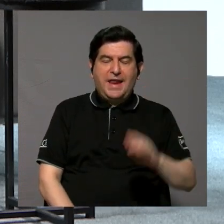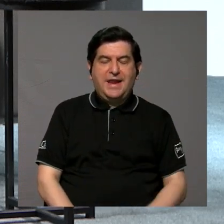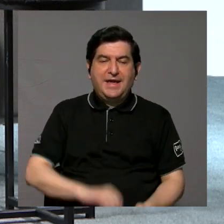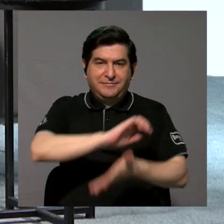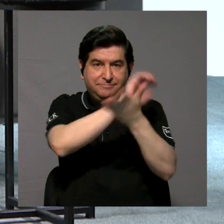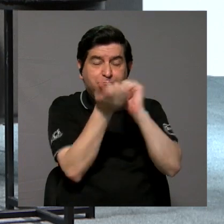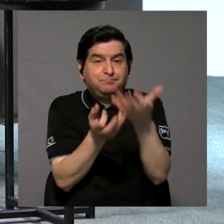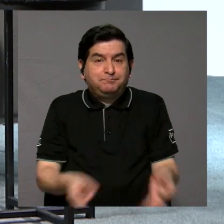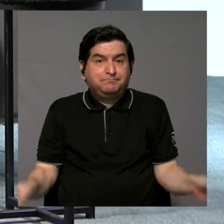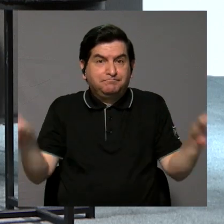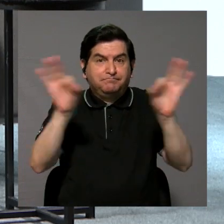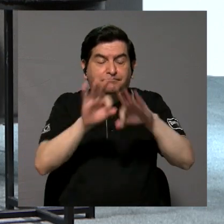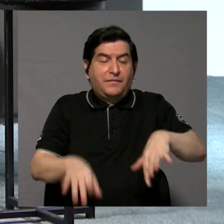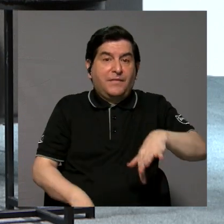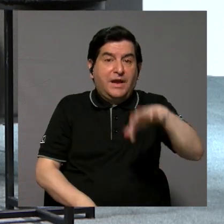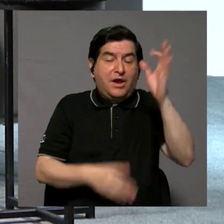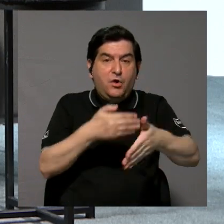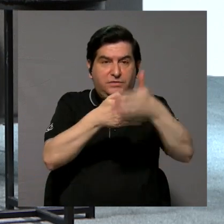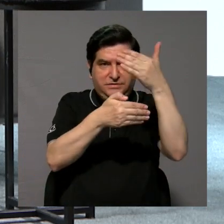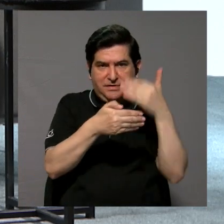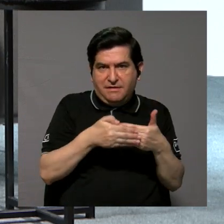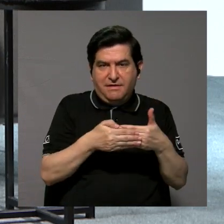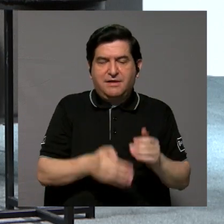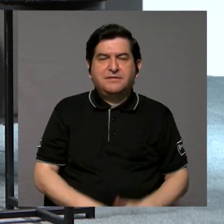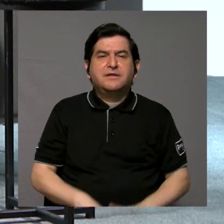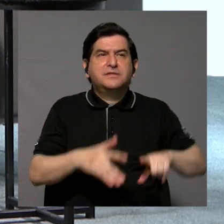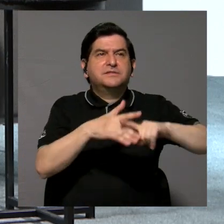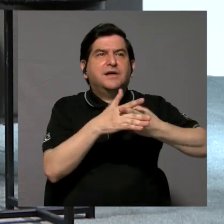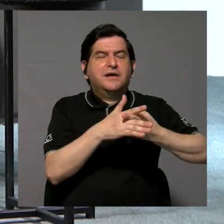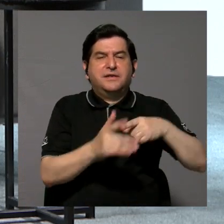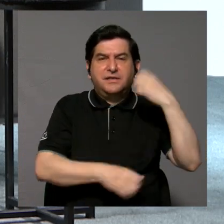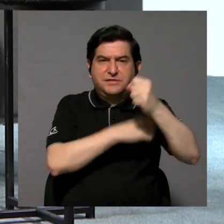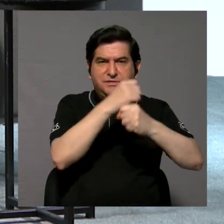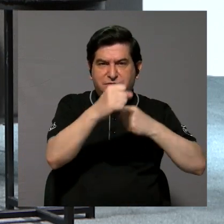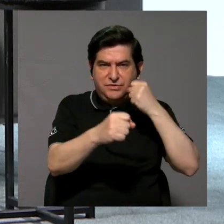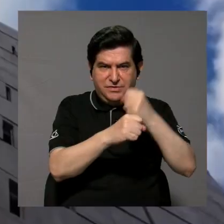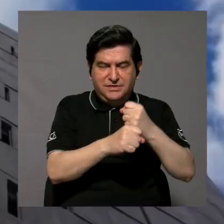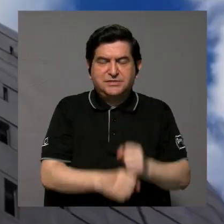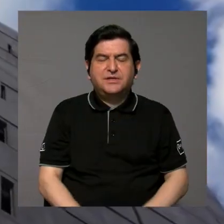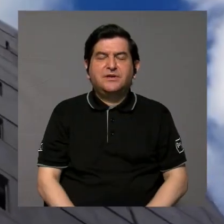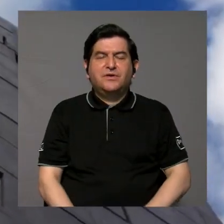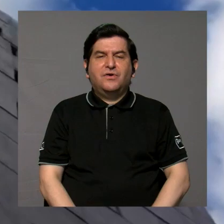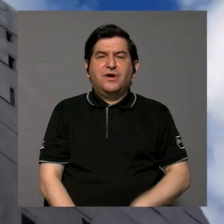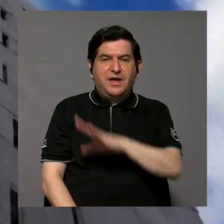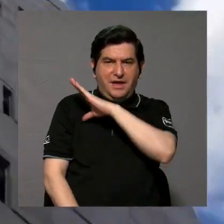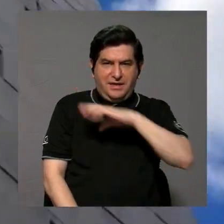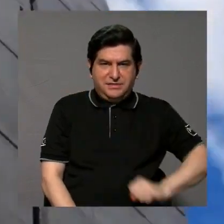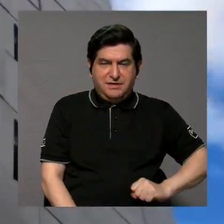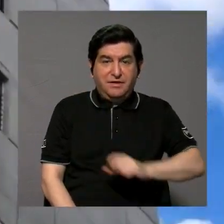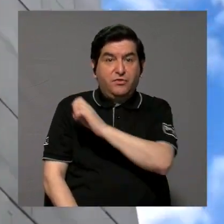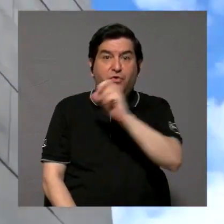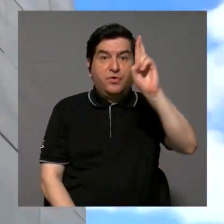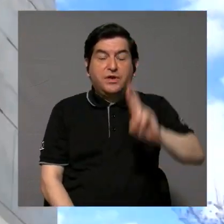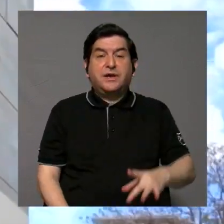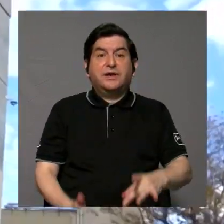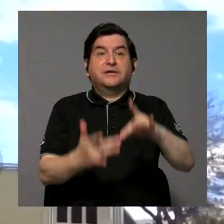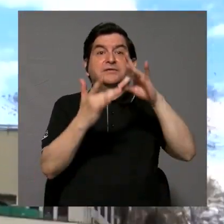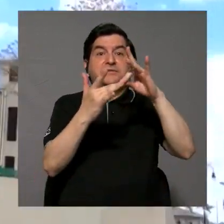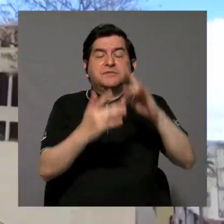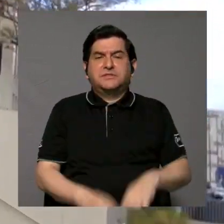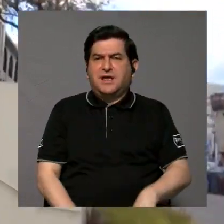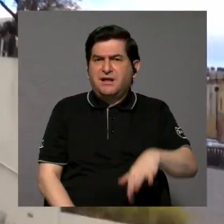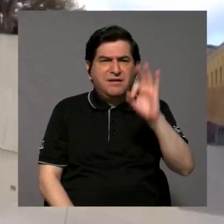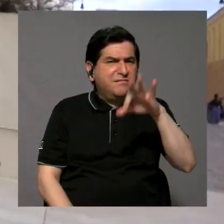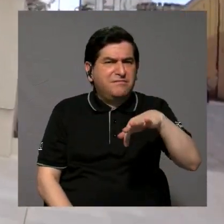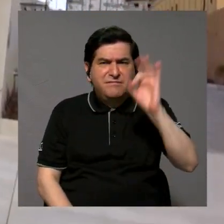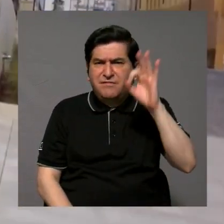sustancial de lo que veníamos encontrando desde inicios del siglo en El Salvador. Y en el caso de Costa Rica es particular porque no